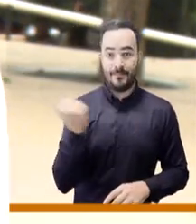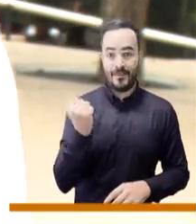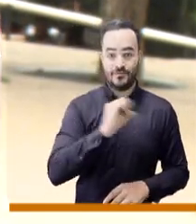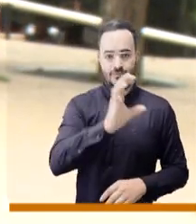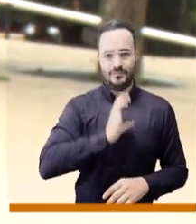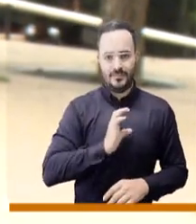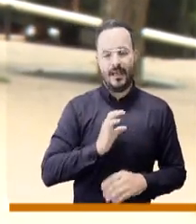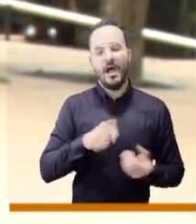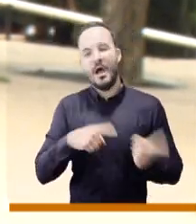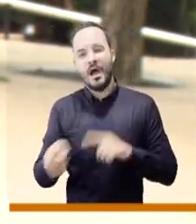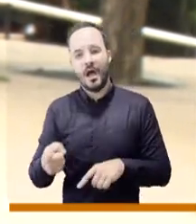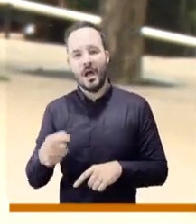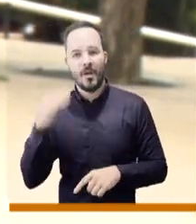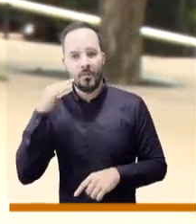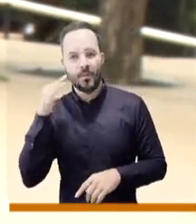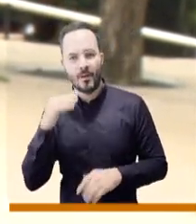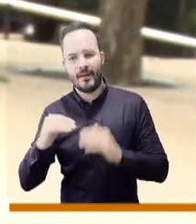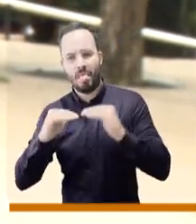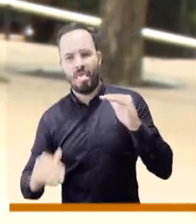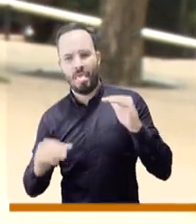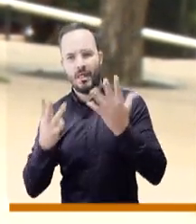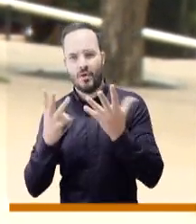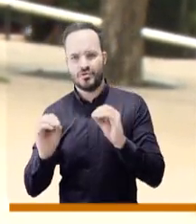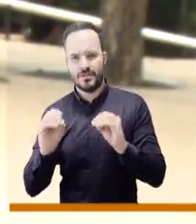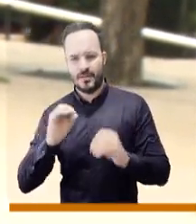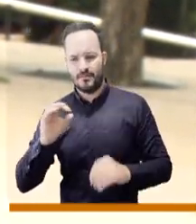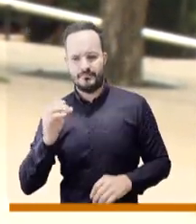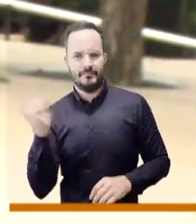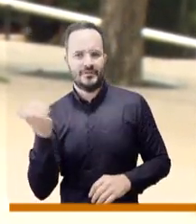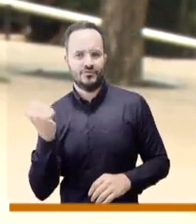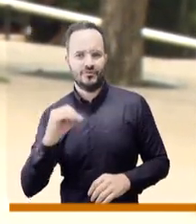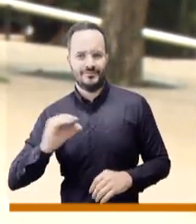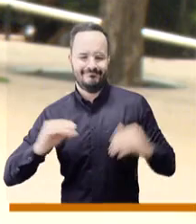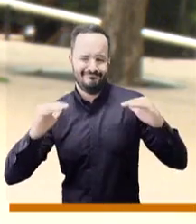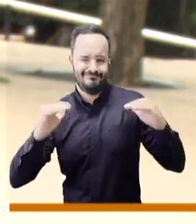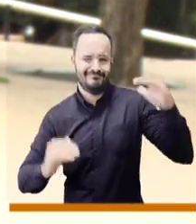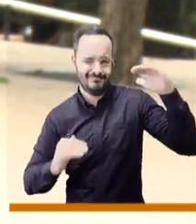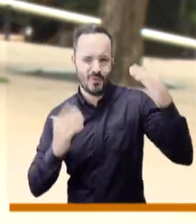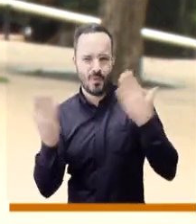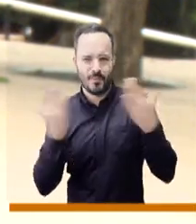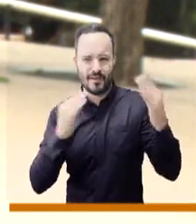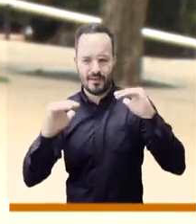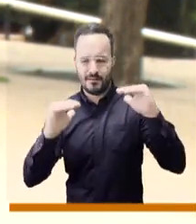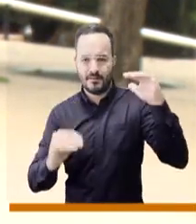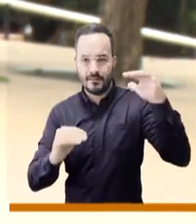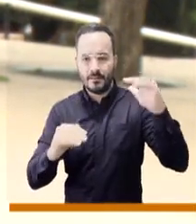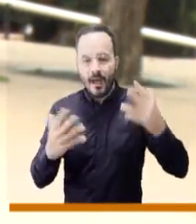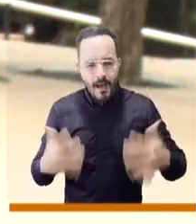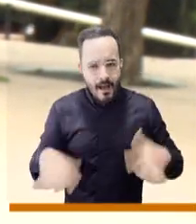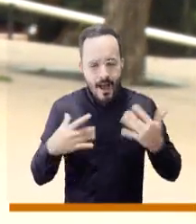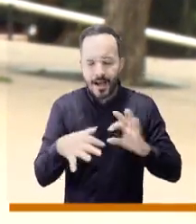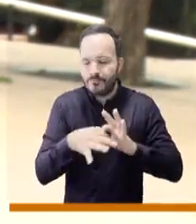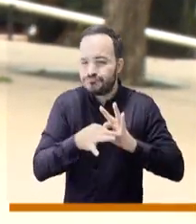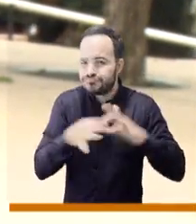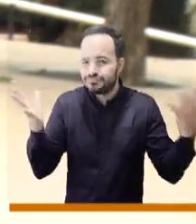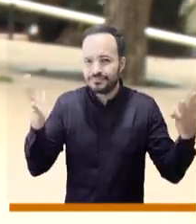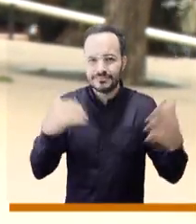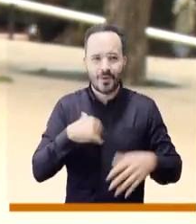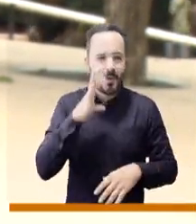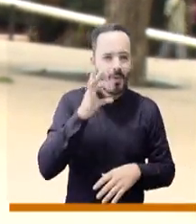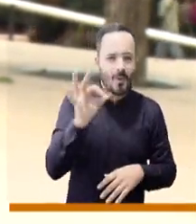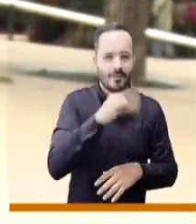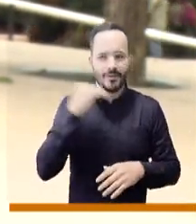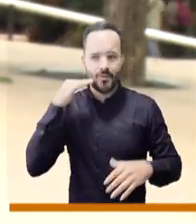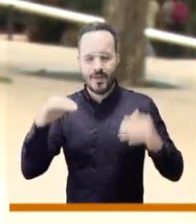es la brecha, es el abismo que hay y la desigualdad que hay entre los salarios que